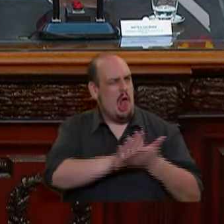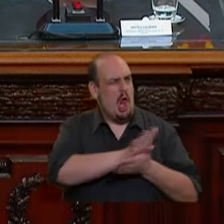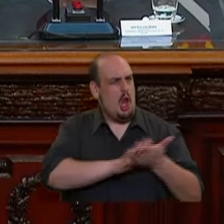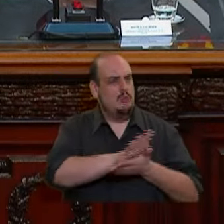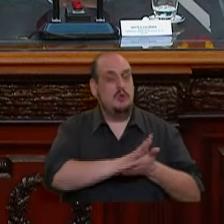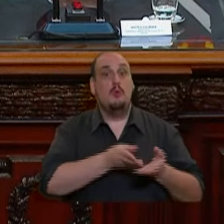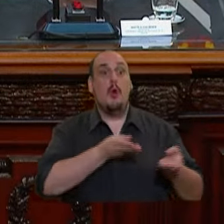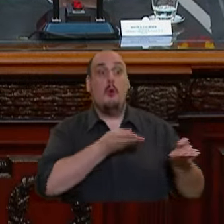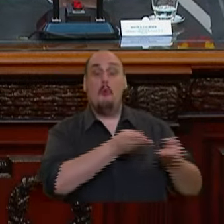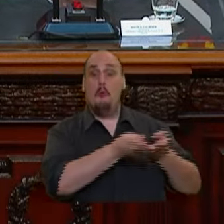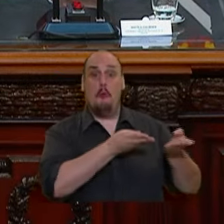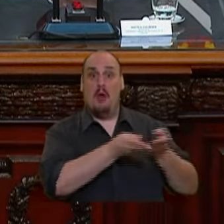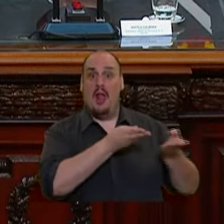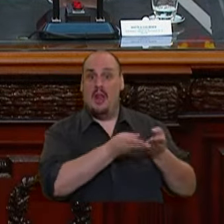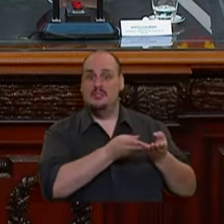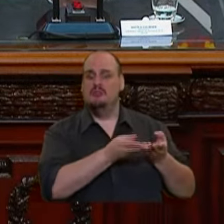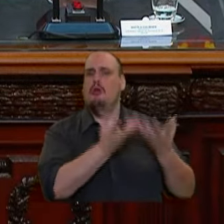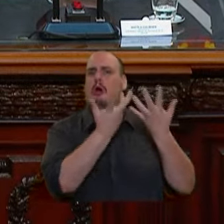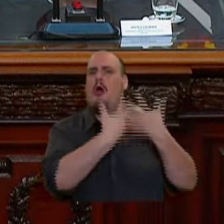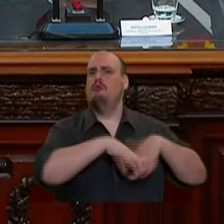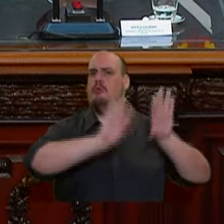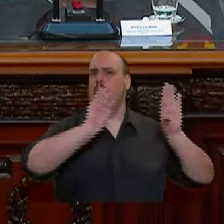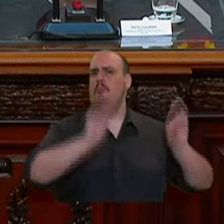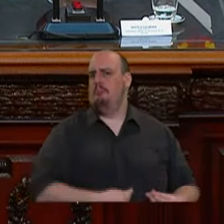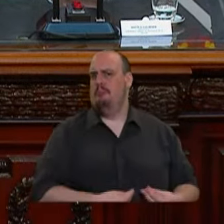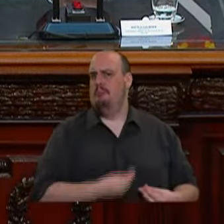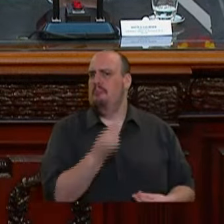cualquier beneficio que tenga por haber sido funcionario.